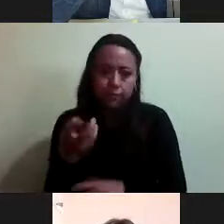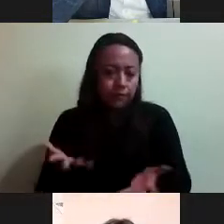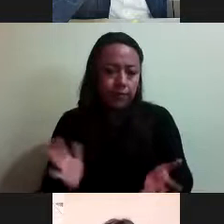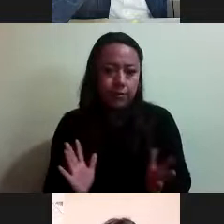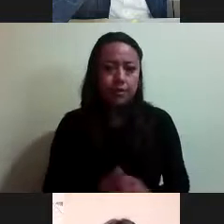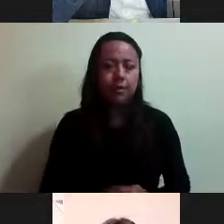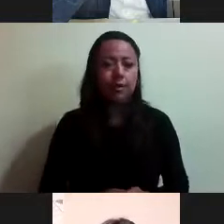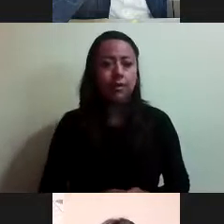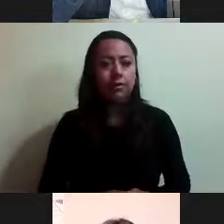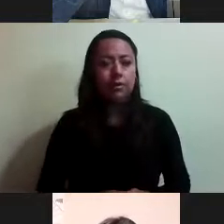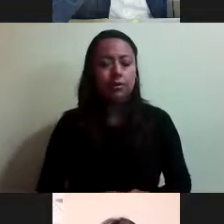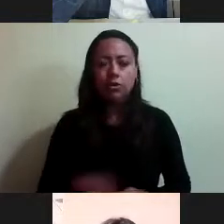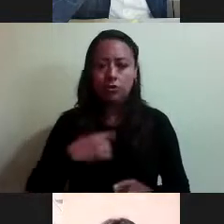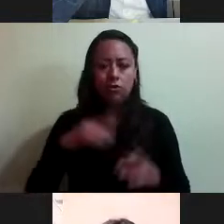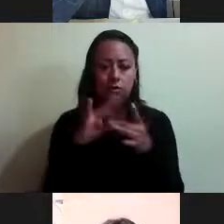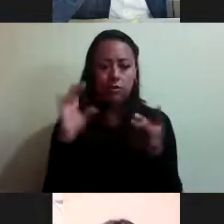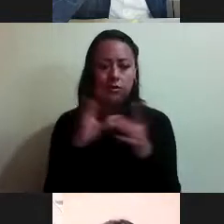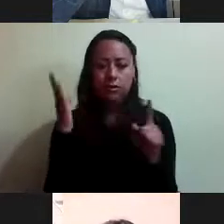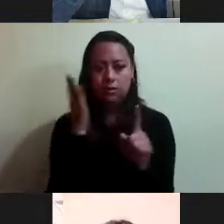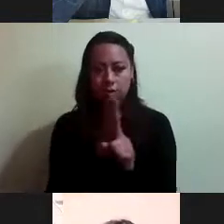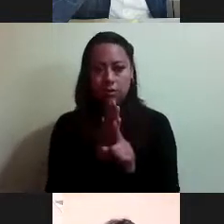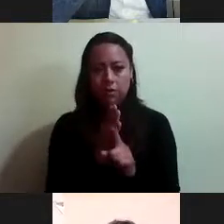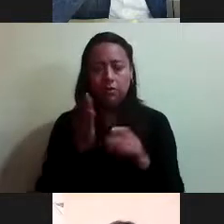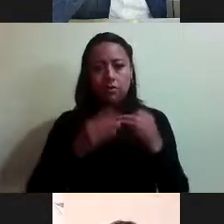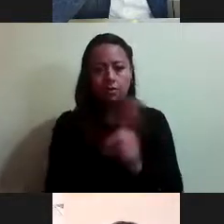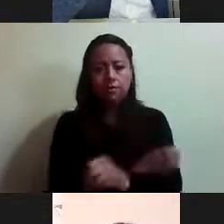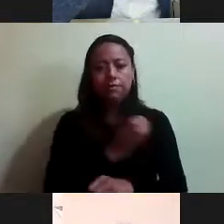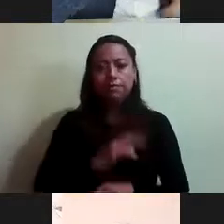pues, preciso las precisiones de mi compañero José Luis.